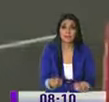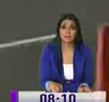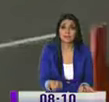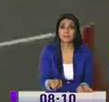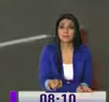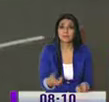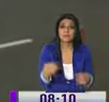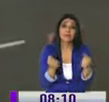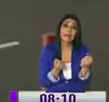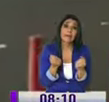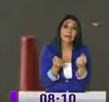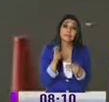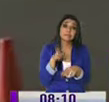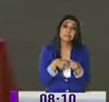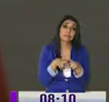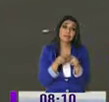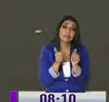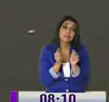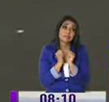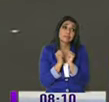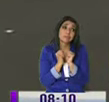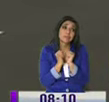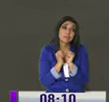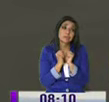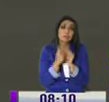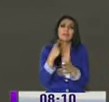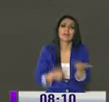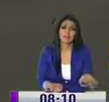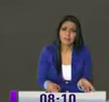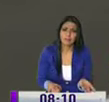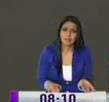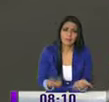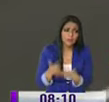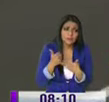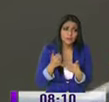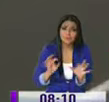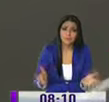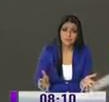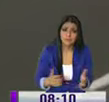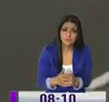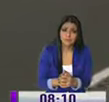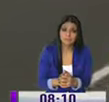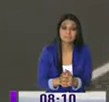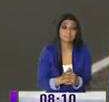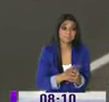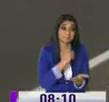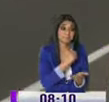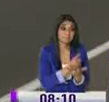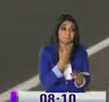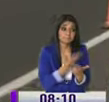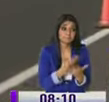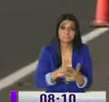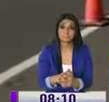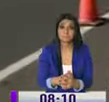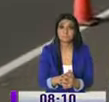en el carro sentados con frío y de qué sirve eso de nada precisamente nosotros ahora nos encontramos y voy a decir